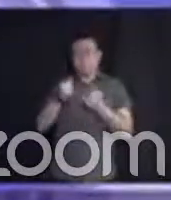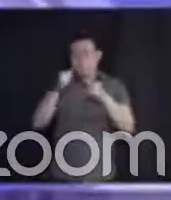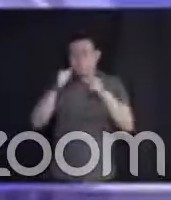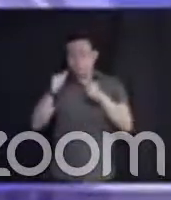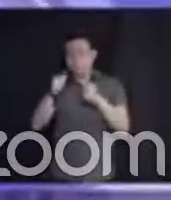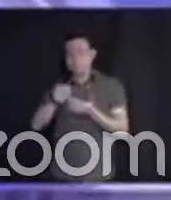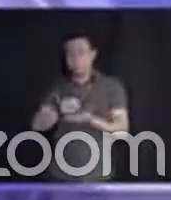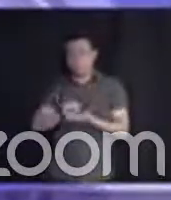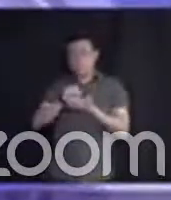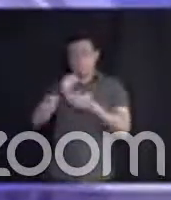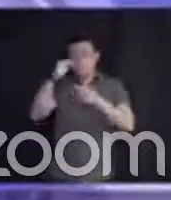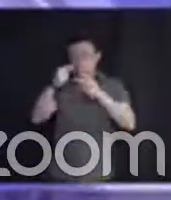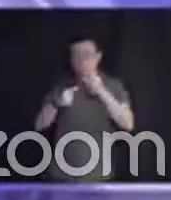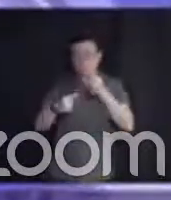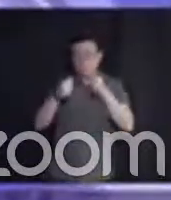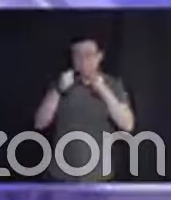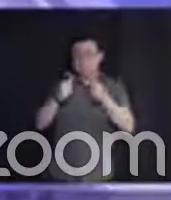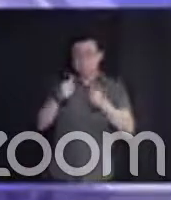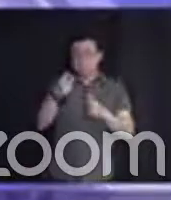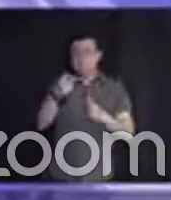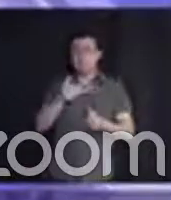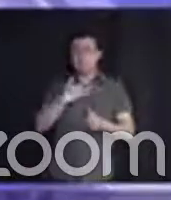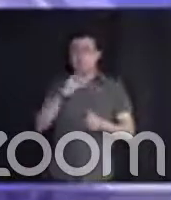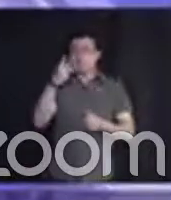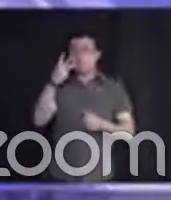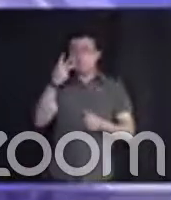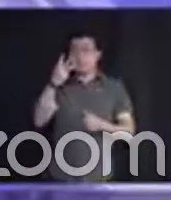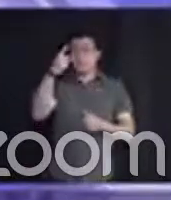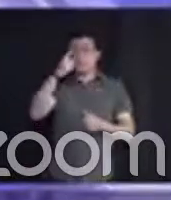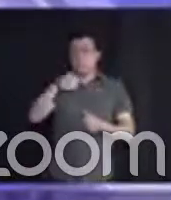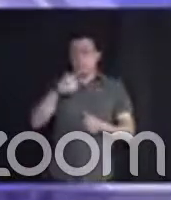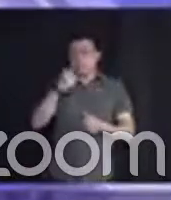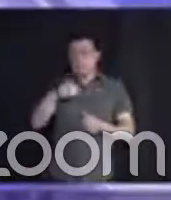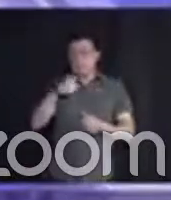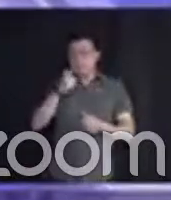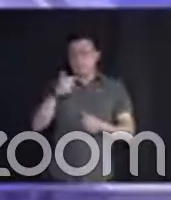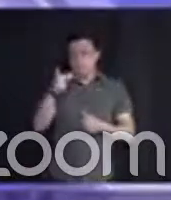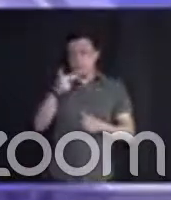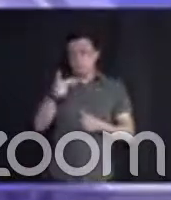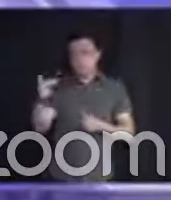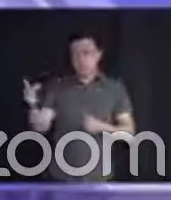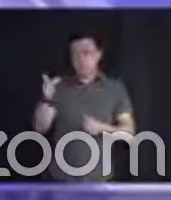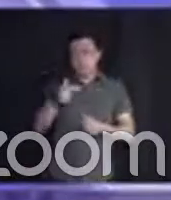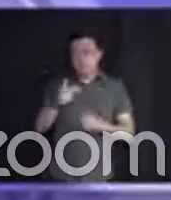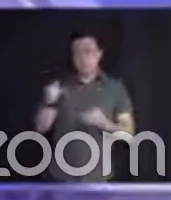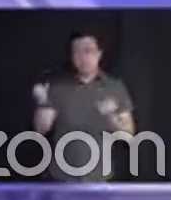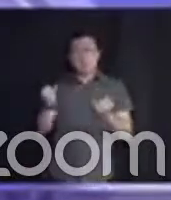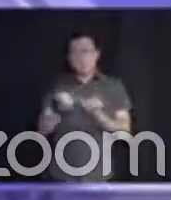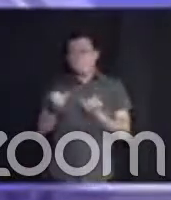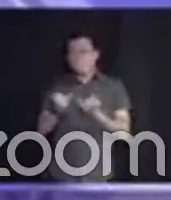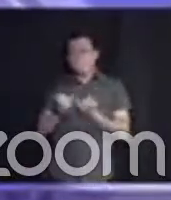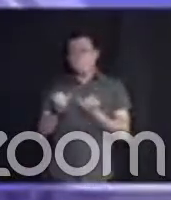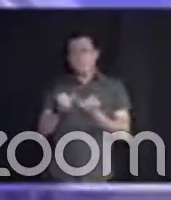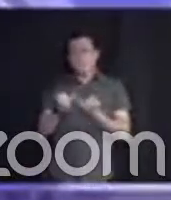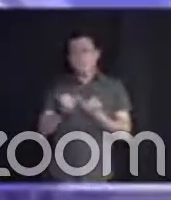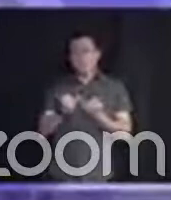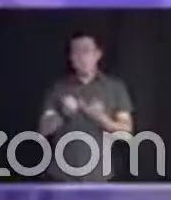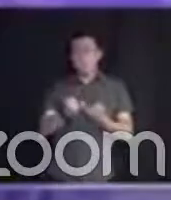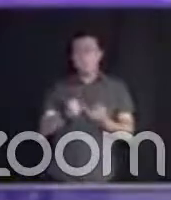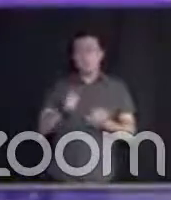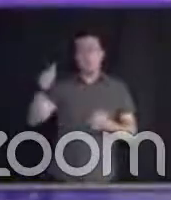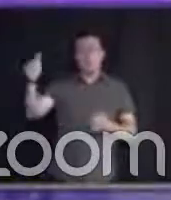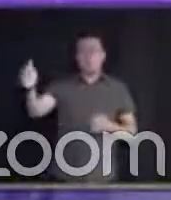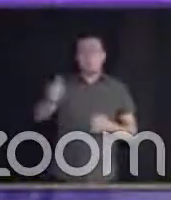los calificados los apoyamos. Son 3 noches de hospedaje y, por supuesto, los traslados de donde